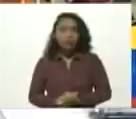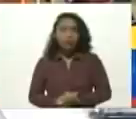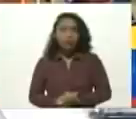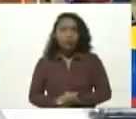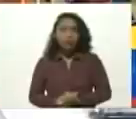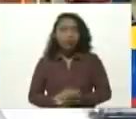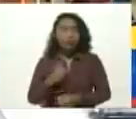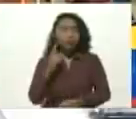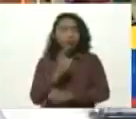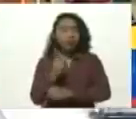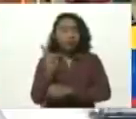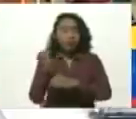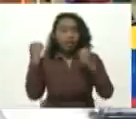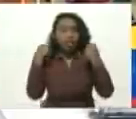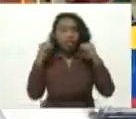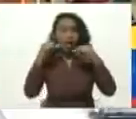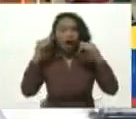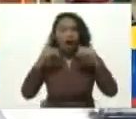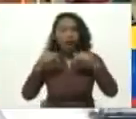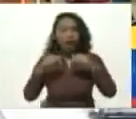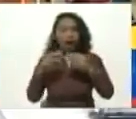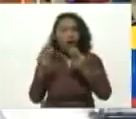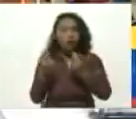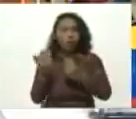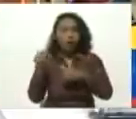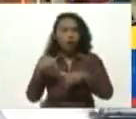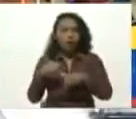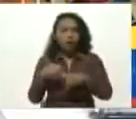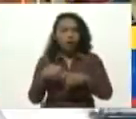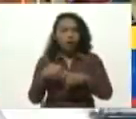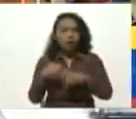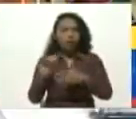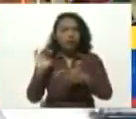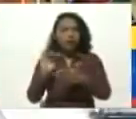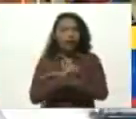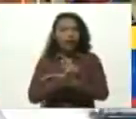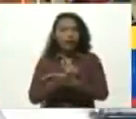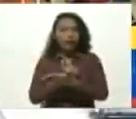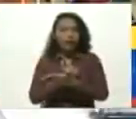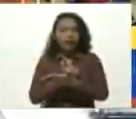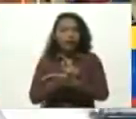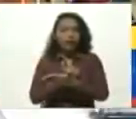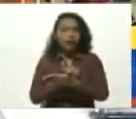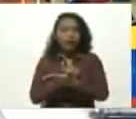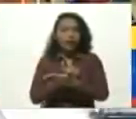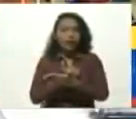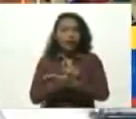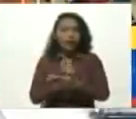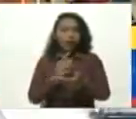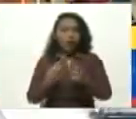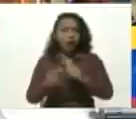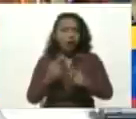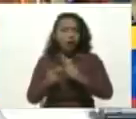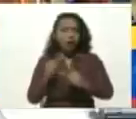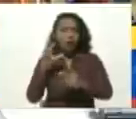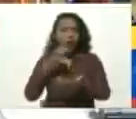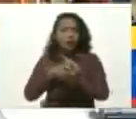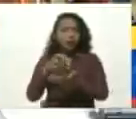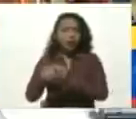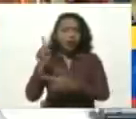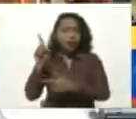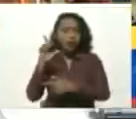deberían hacer ese ejercicio aquí rapidito y me dan el número, si quitaran los casos de los estados donde está la